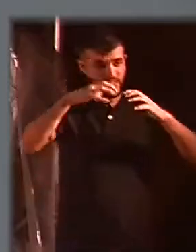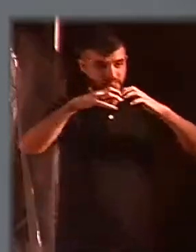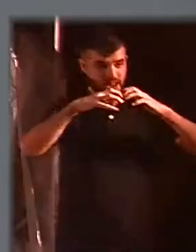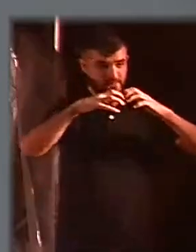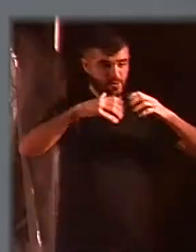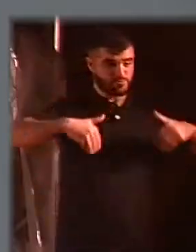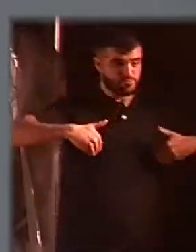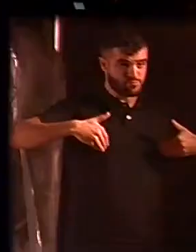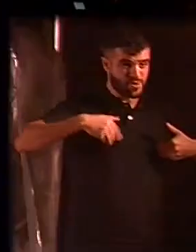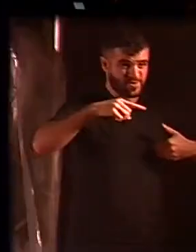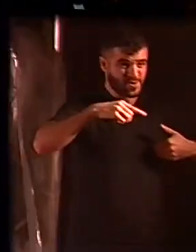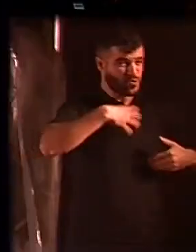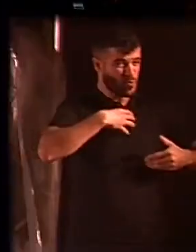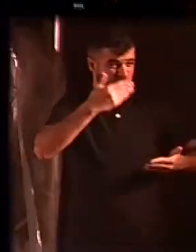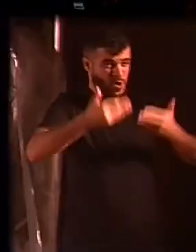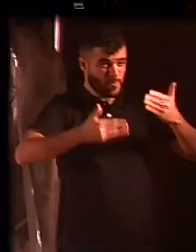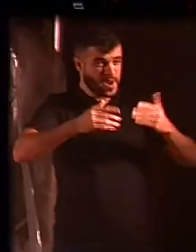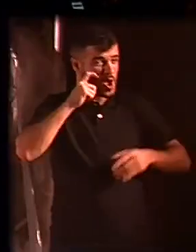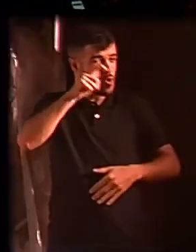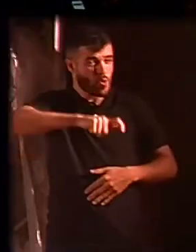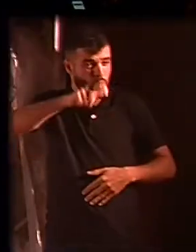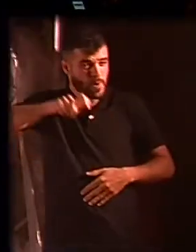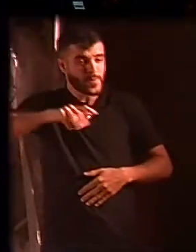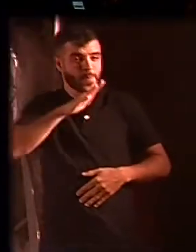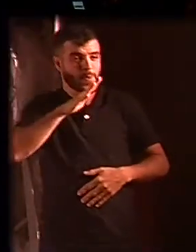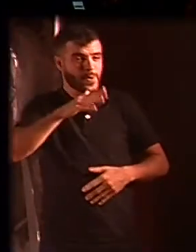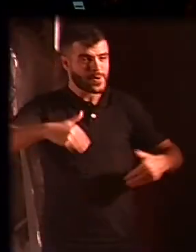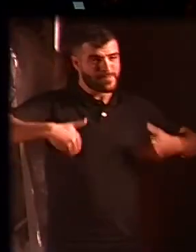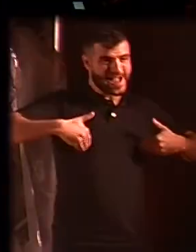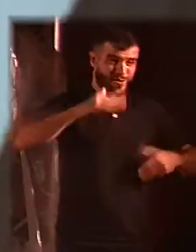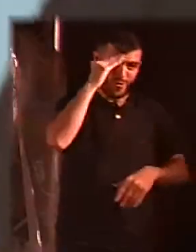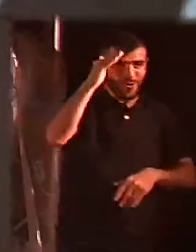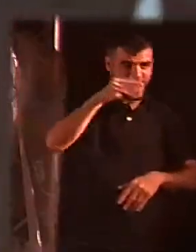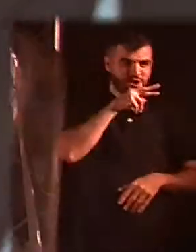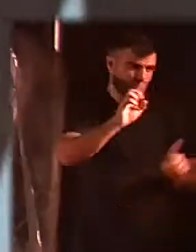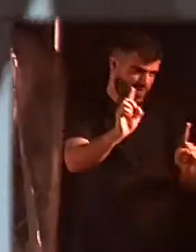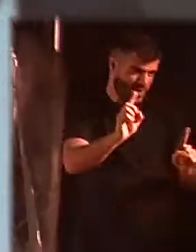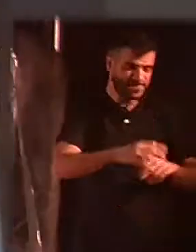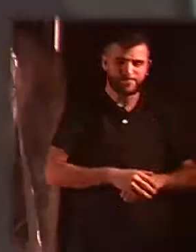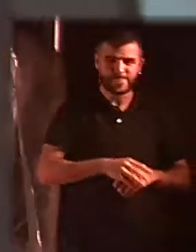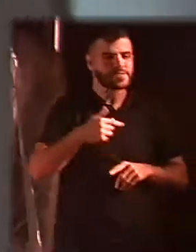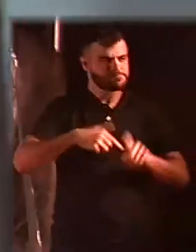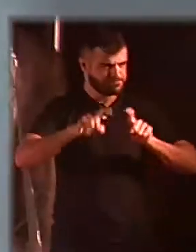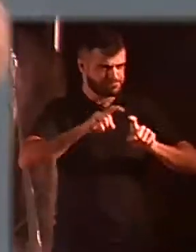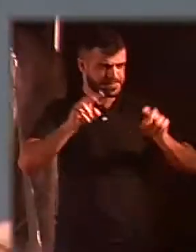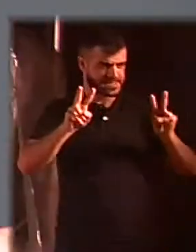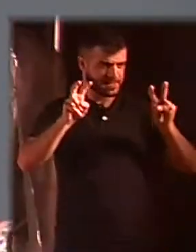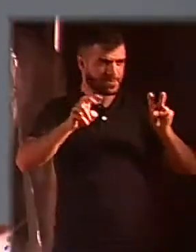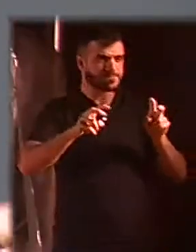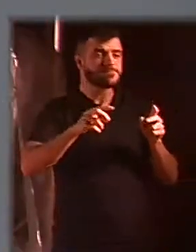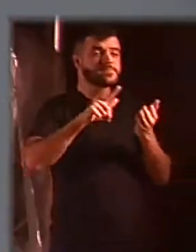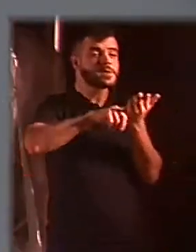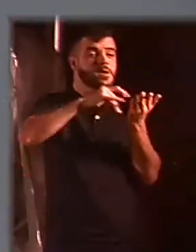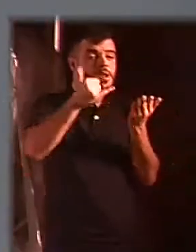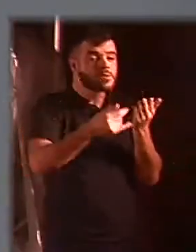los macacos no se pueden equiparar a los de los humanos porque los macacos, hola, no hablan. Volviendo al meollo, ¿qué pasa? ¿Que el lenguaje